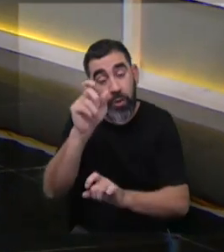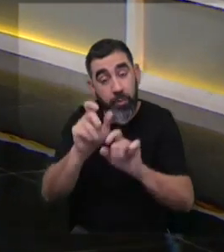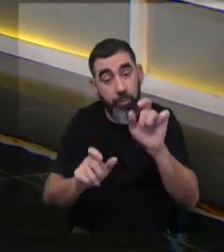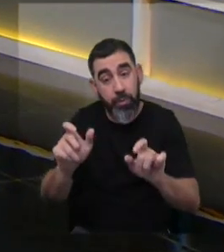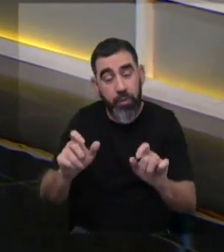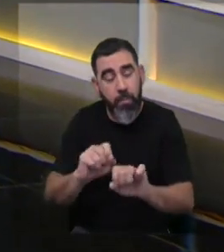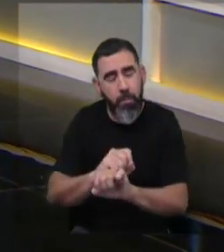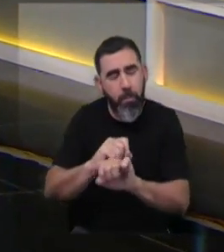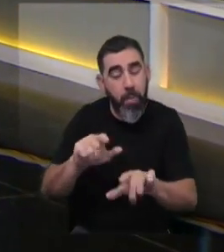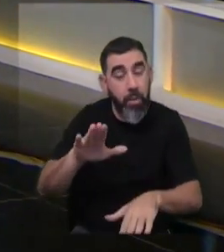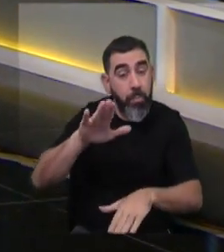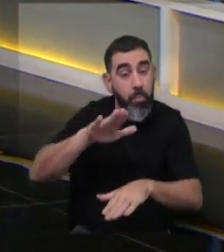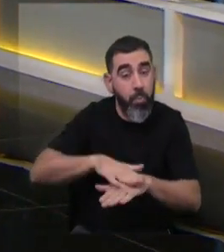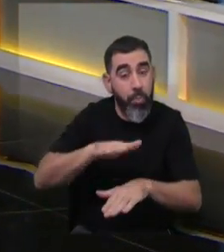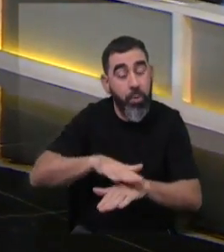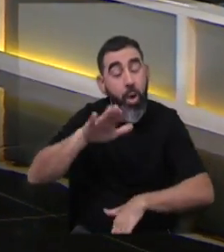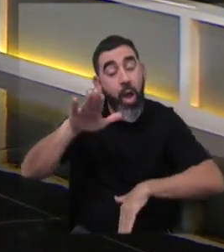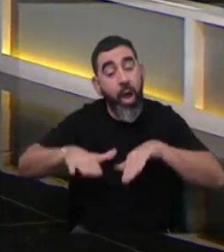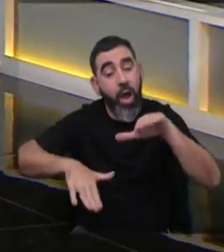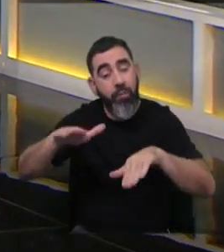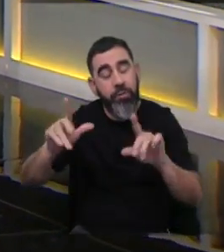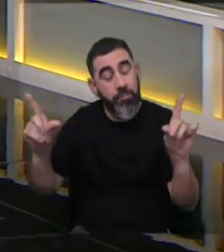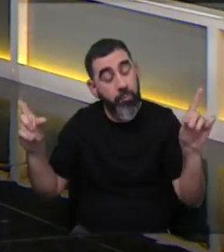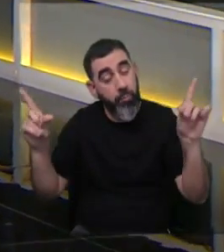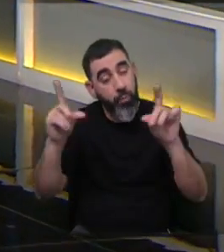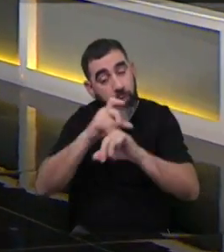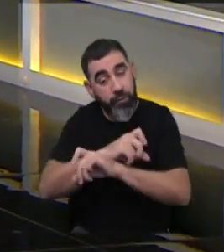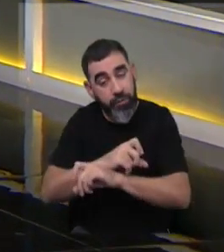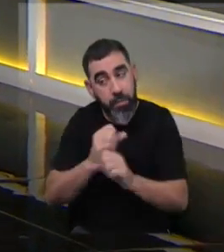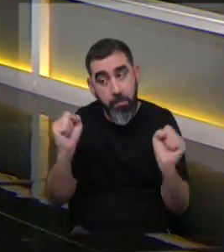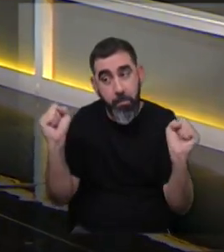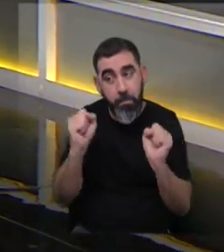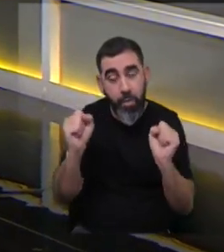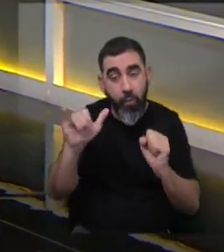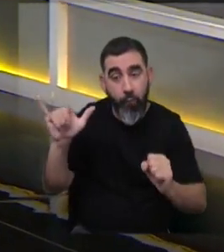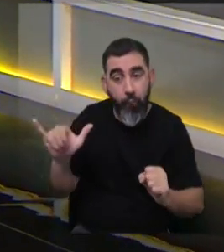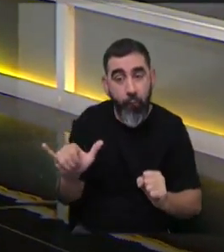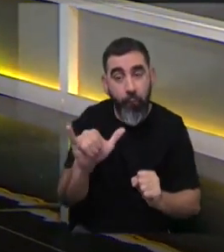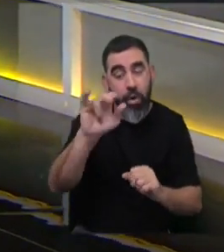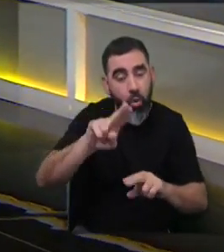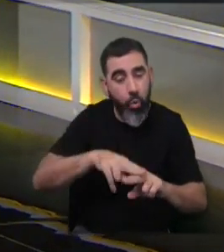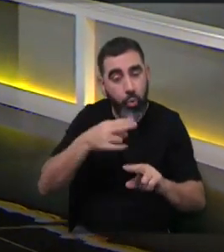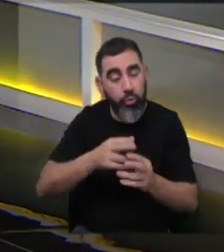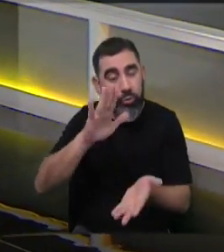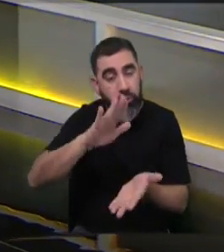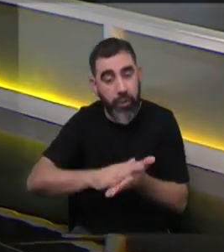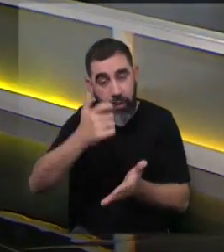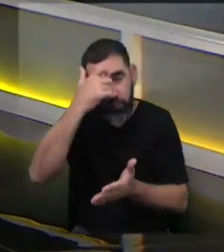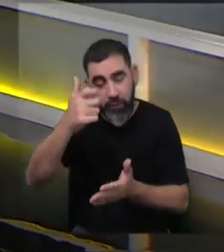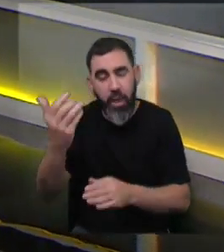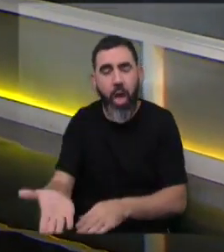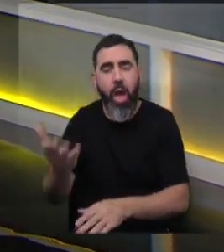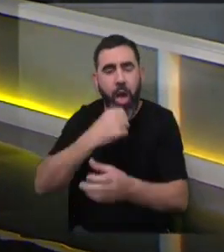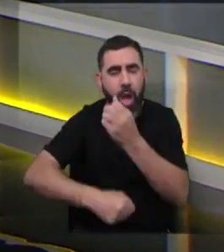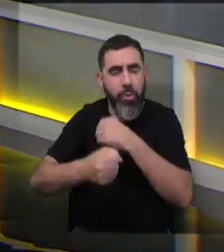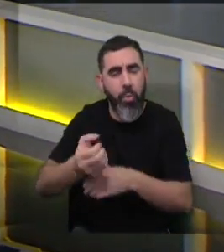mal momento y a veces un momento muy duro. El miedo a volar vuelve a Sobreciencia. Ya habíamos tenido el año pasado